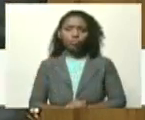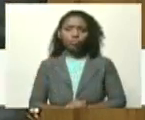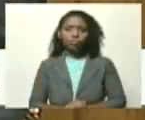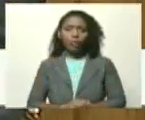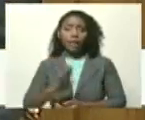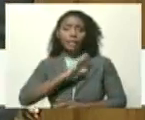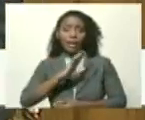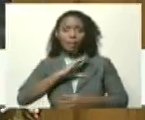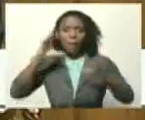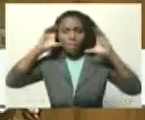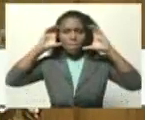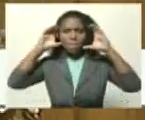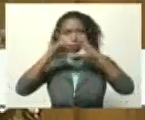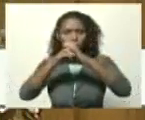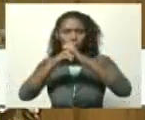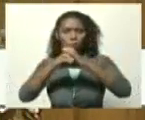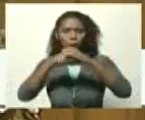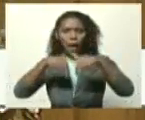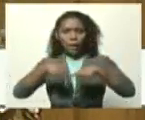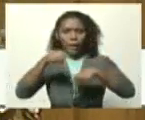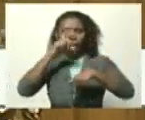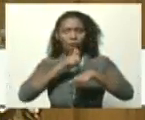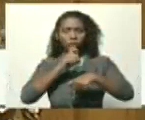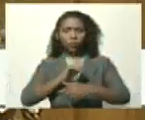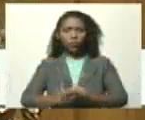Tenemos que concentrarnos este año